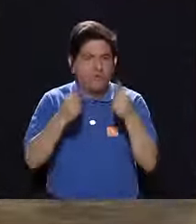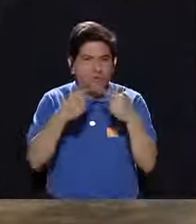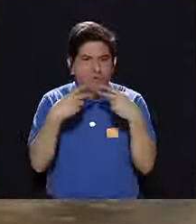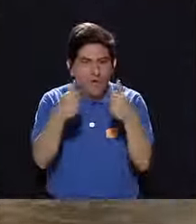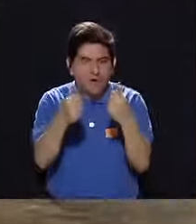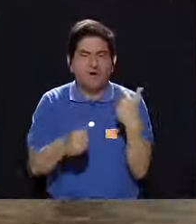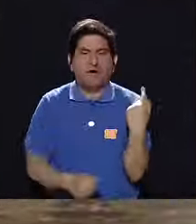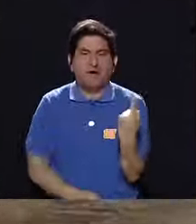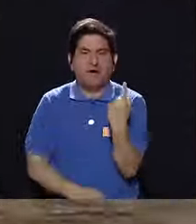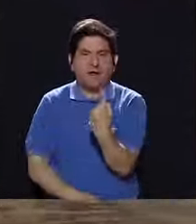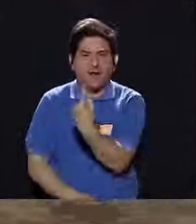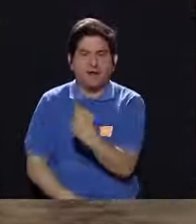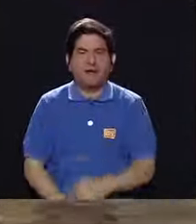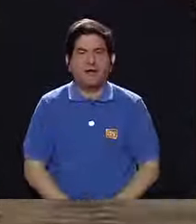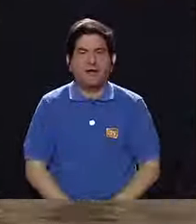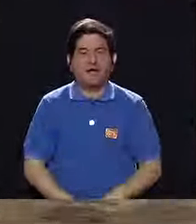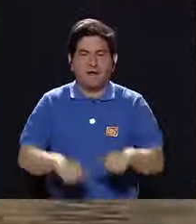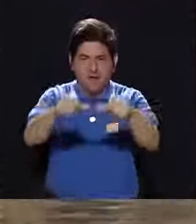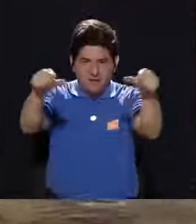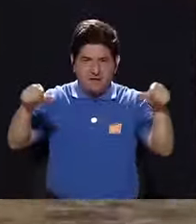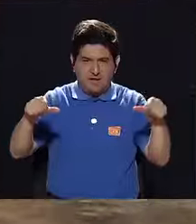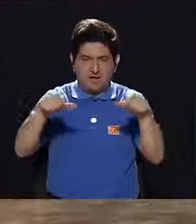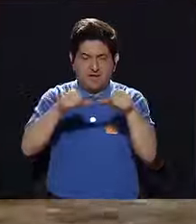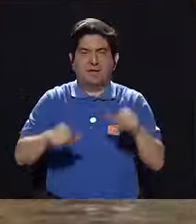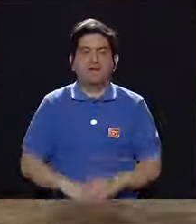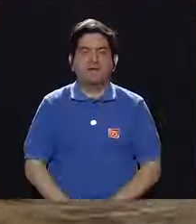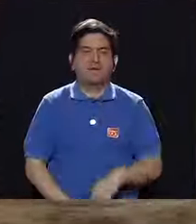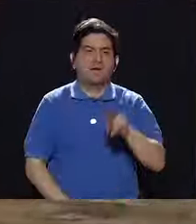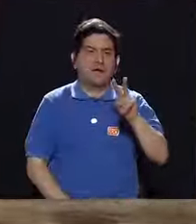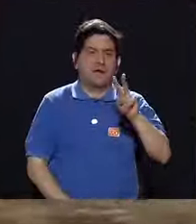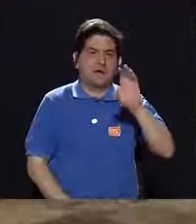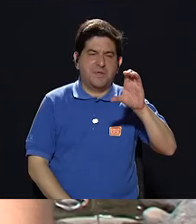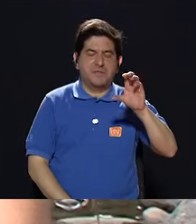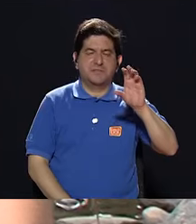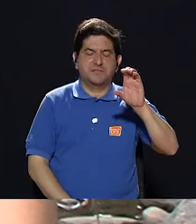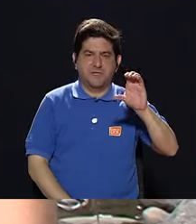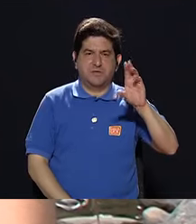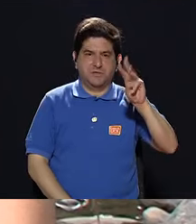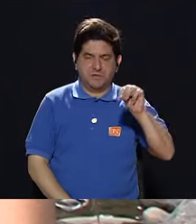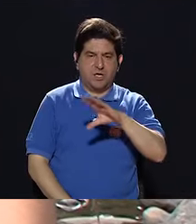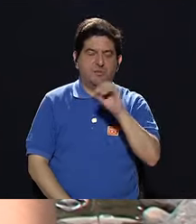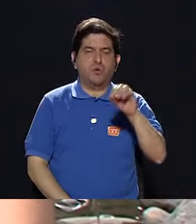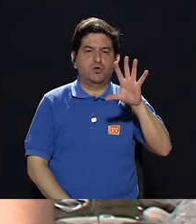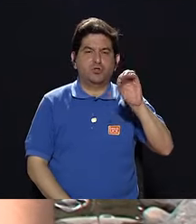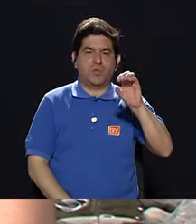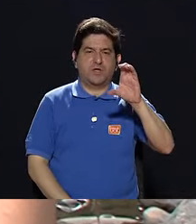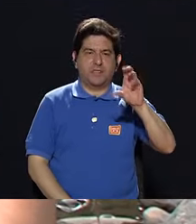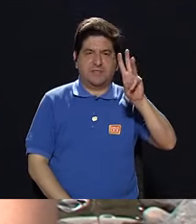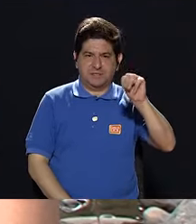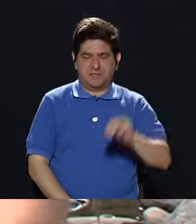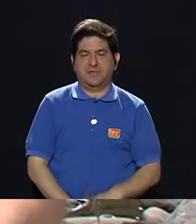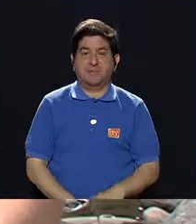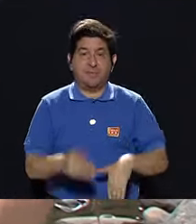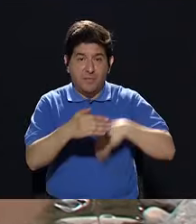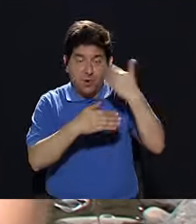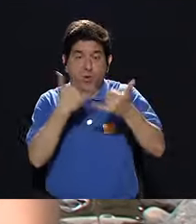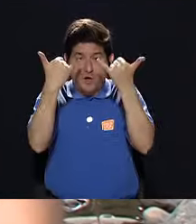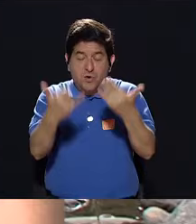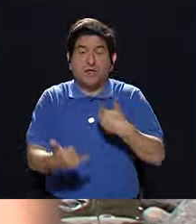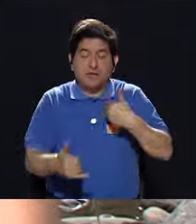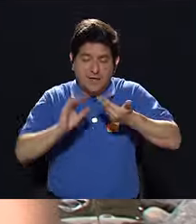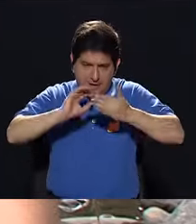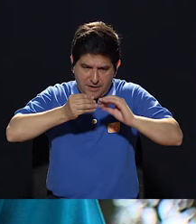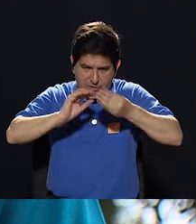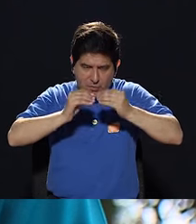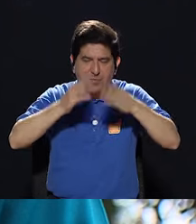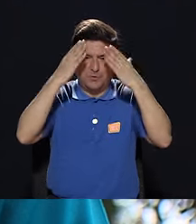velocidad en cada determinada distancia, que es decir, cada 25 centímetros, cada 50 centímetros, y a partir de ahí ya obtenemos